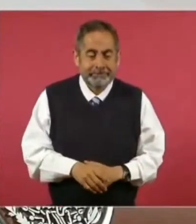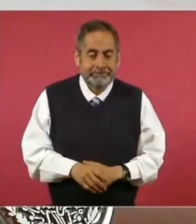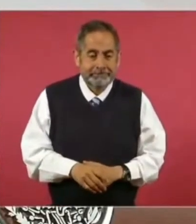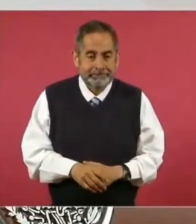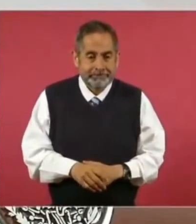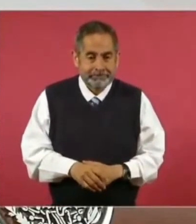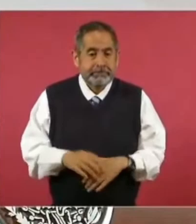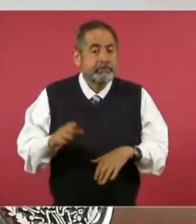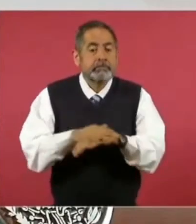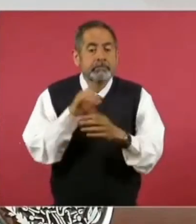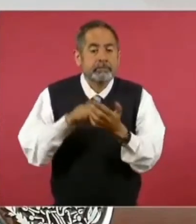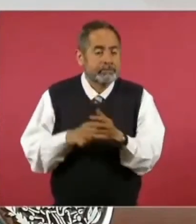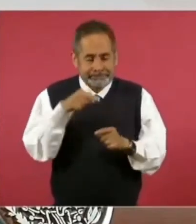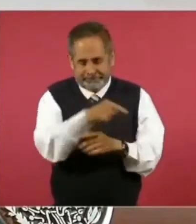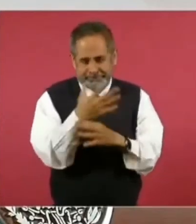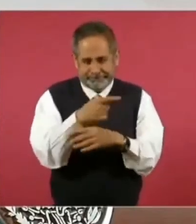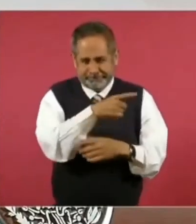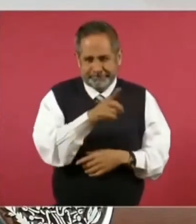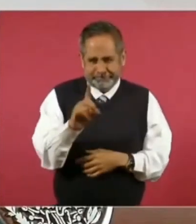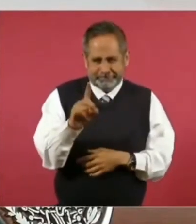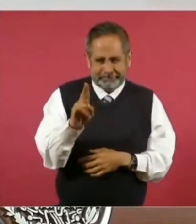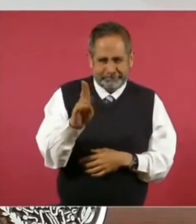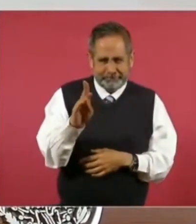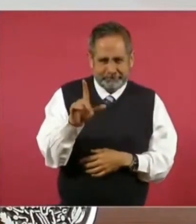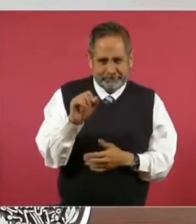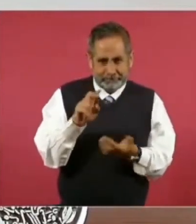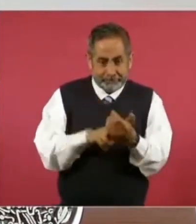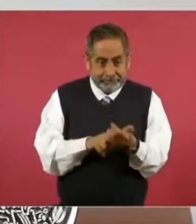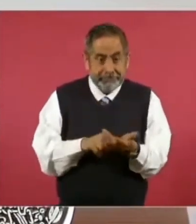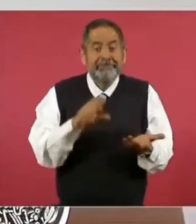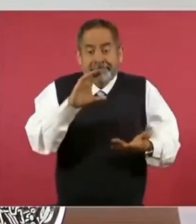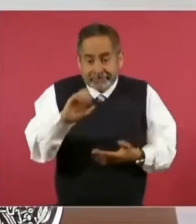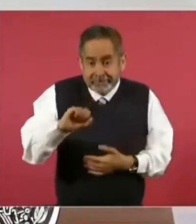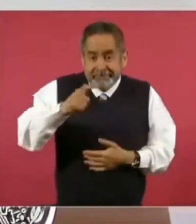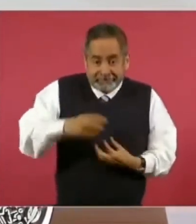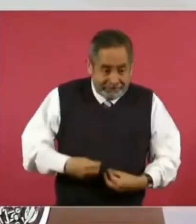porque él menciona Dublín y ya Salinas estaba en Dublín.